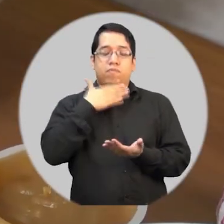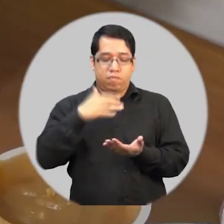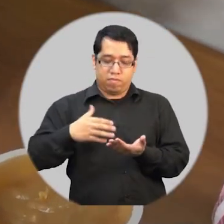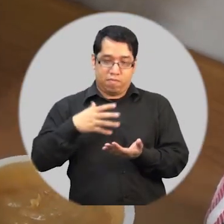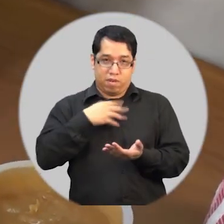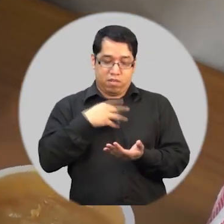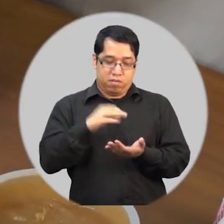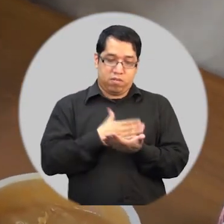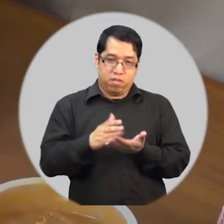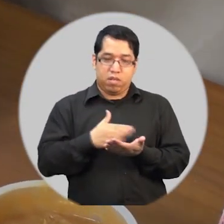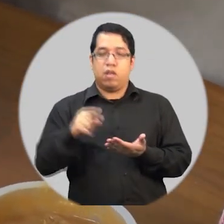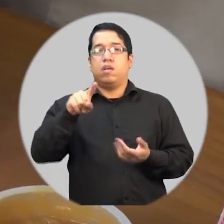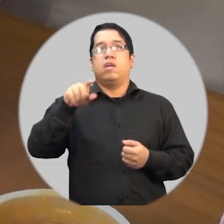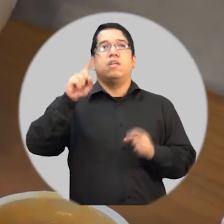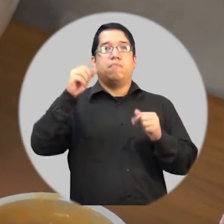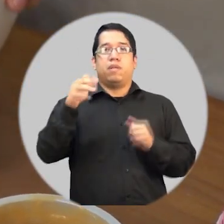crema de leche 150 cc